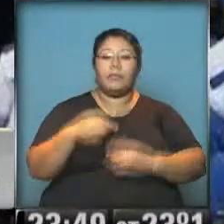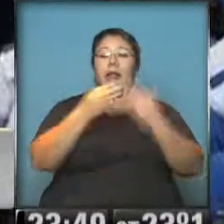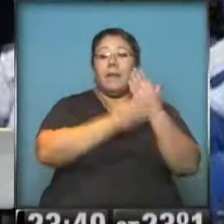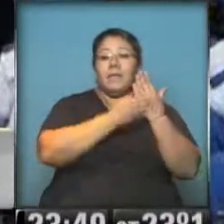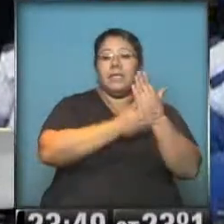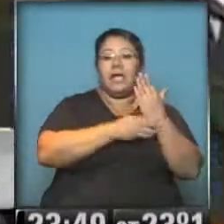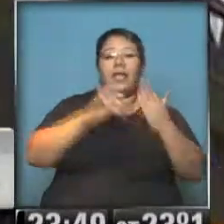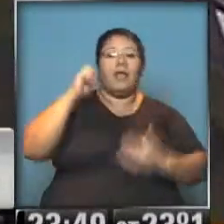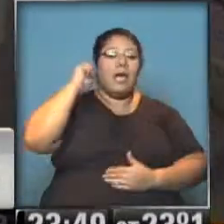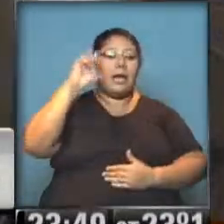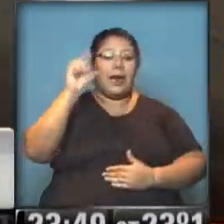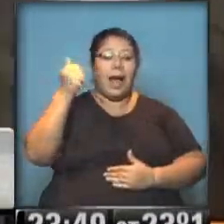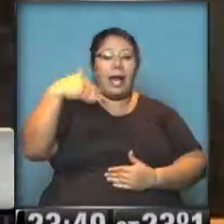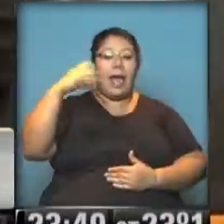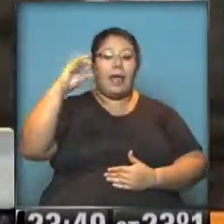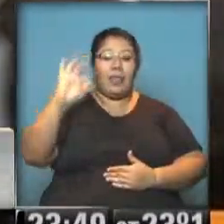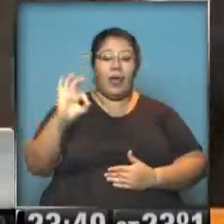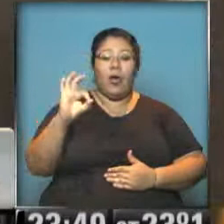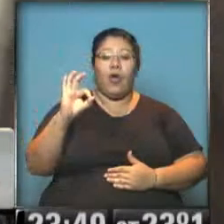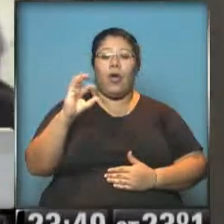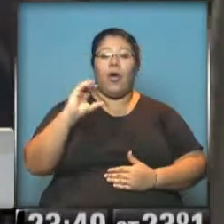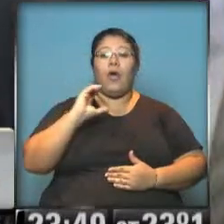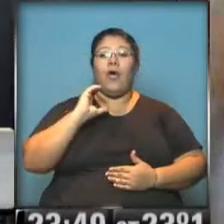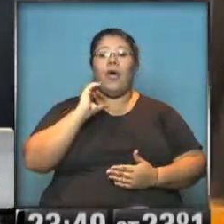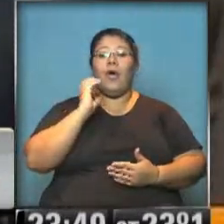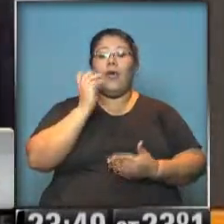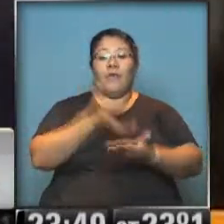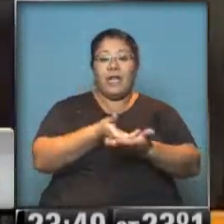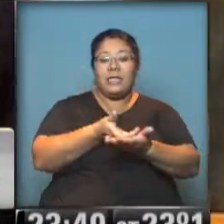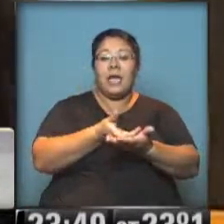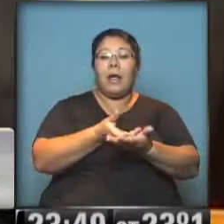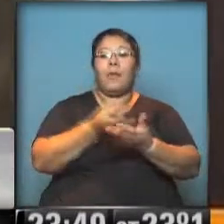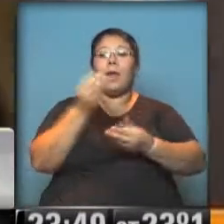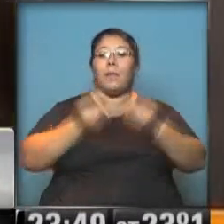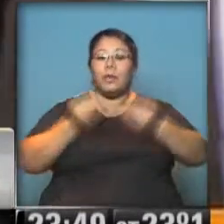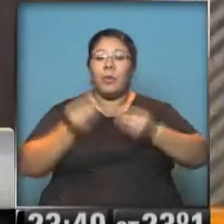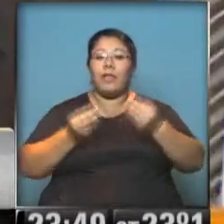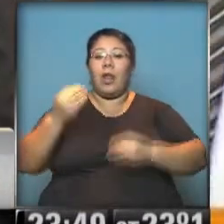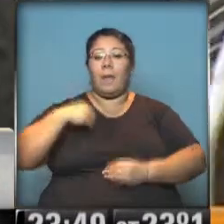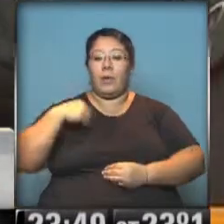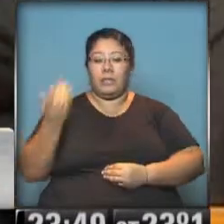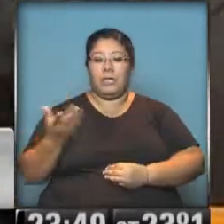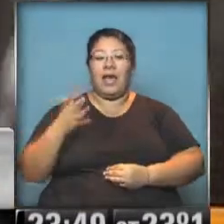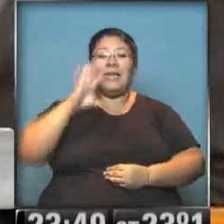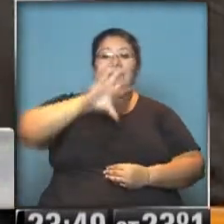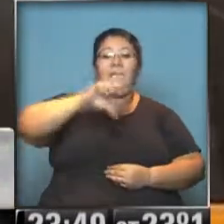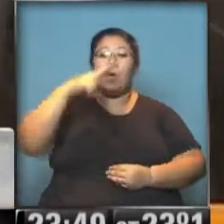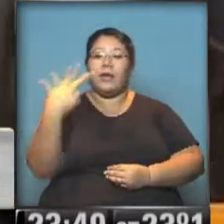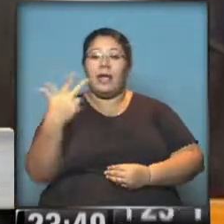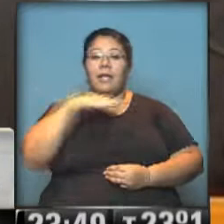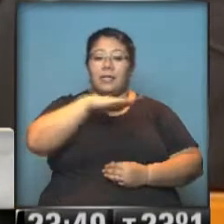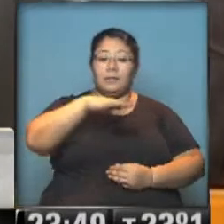Alejandro Granados y es equipada y financiada por el presupuesto de la provincia. Se aplicará en 53 distritos de más de